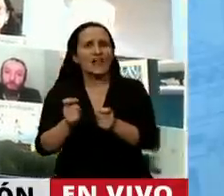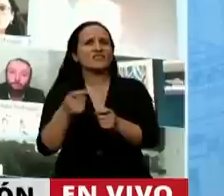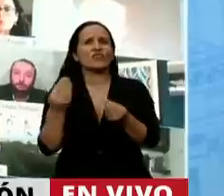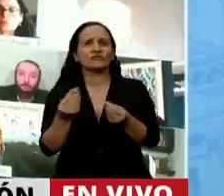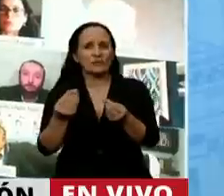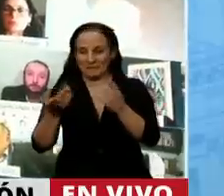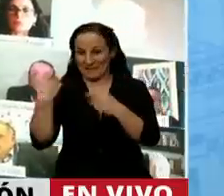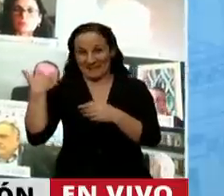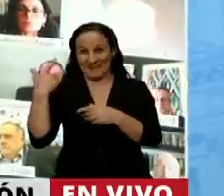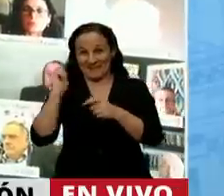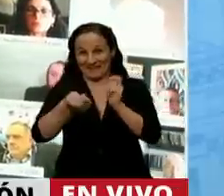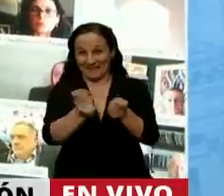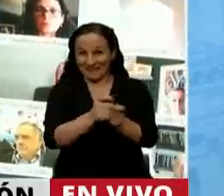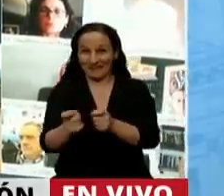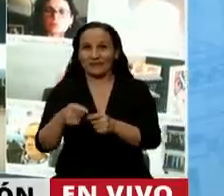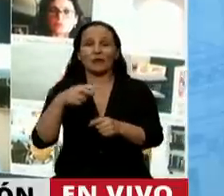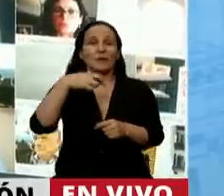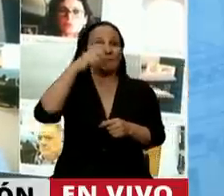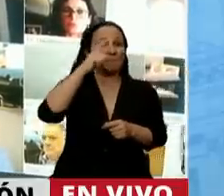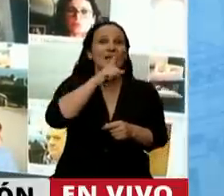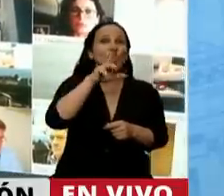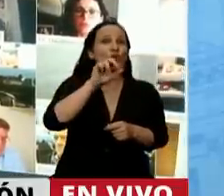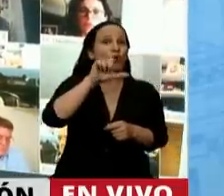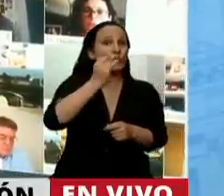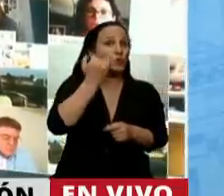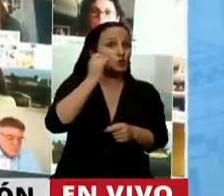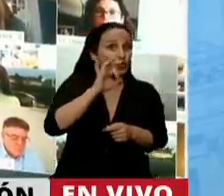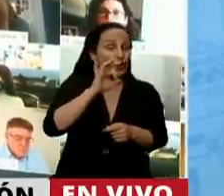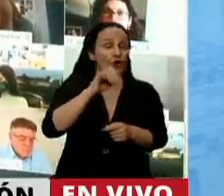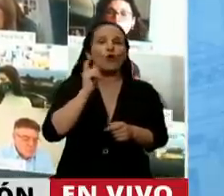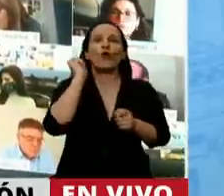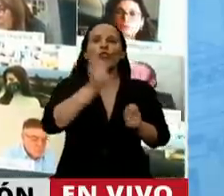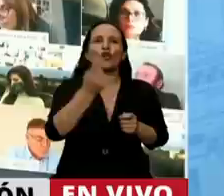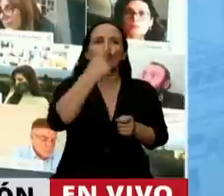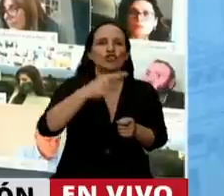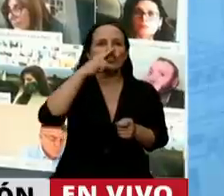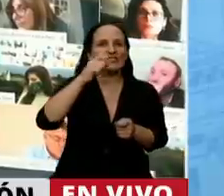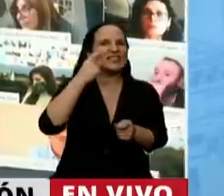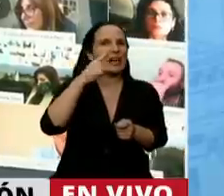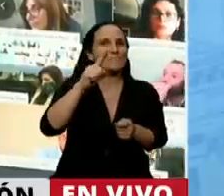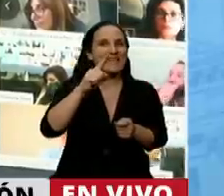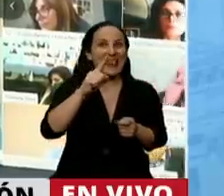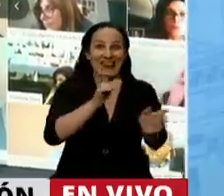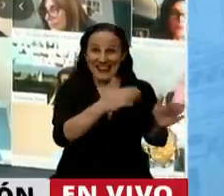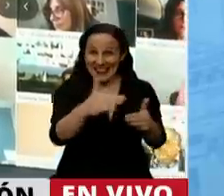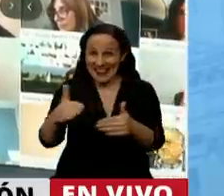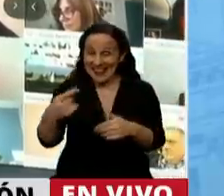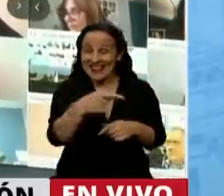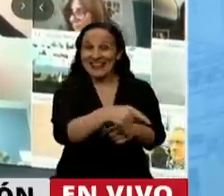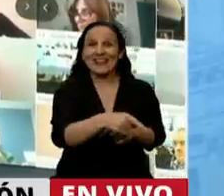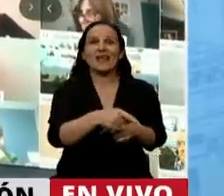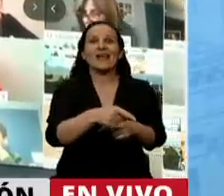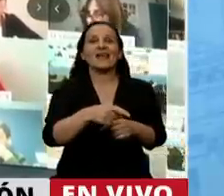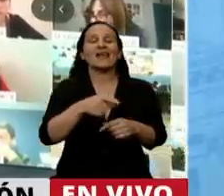de los kits que se hicieron, es Petrocuyo Diagnóstico, que donó 170.000 kits,